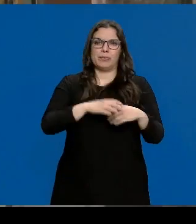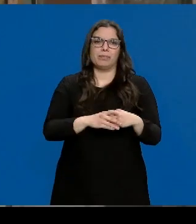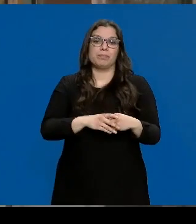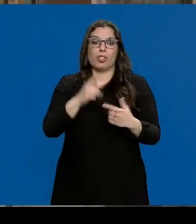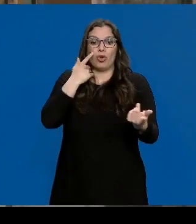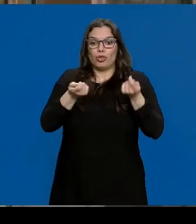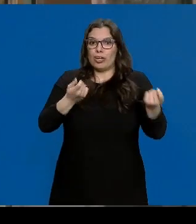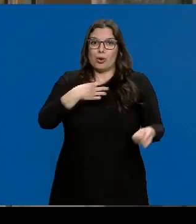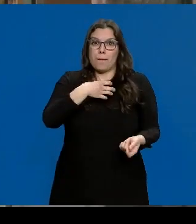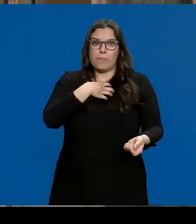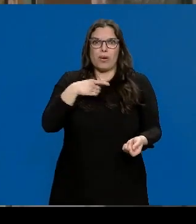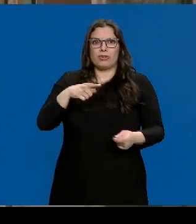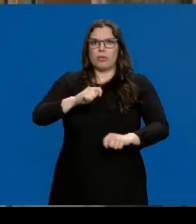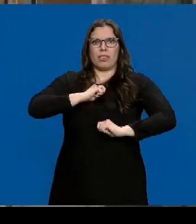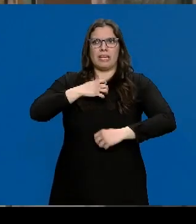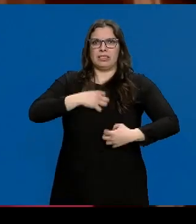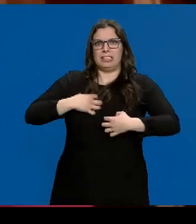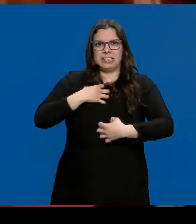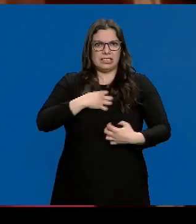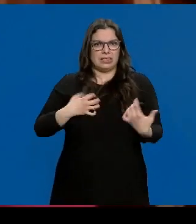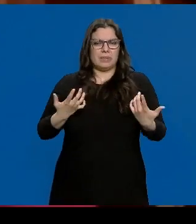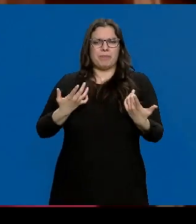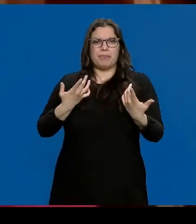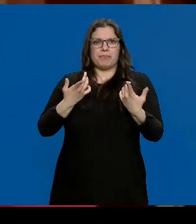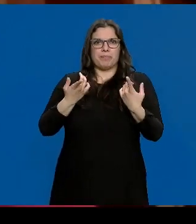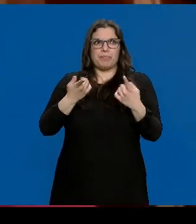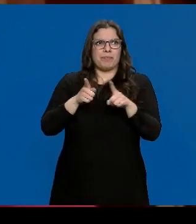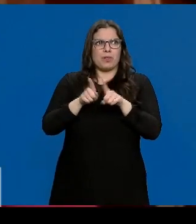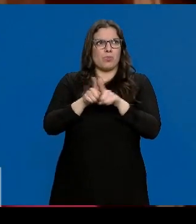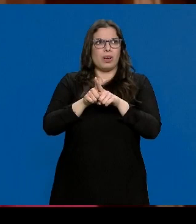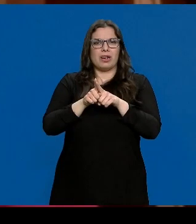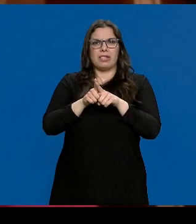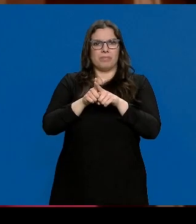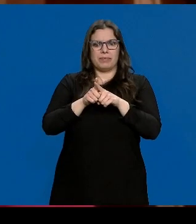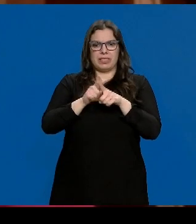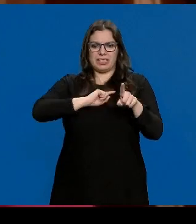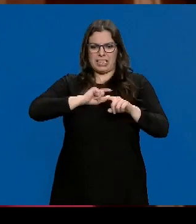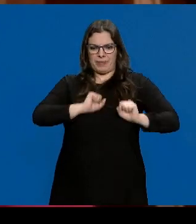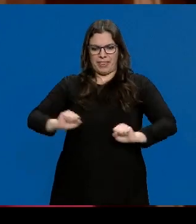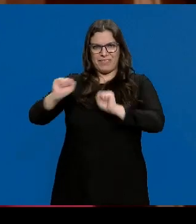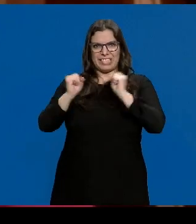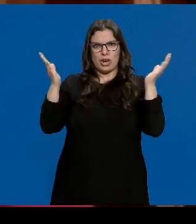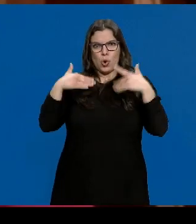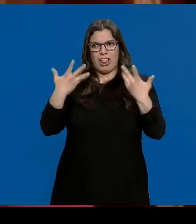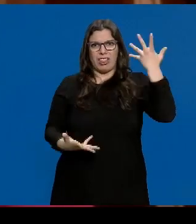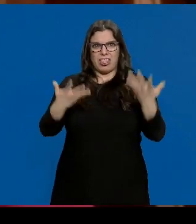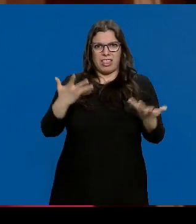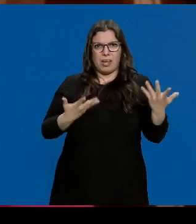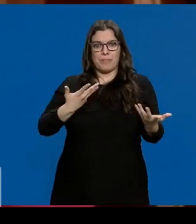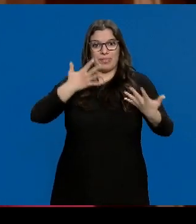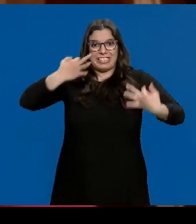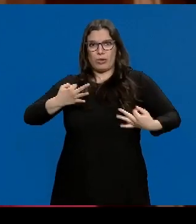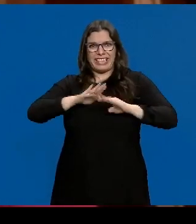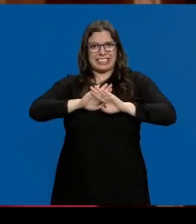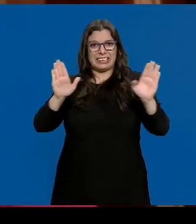puedes controlar, pues eso te genera un estado prácticamente de indefensión y esa inseguridad